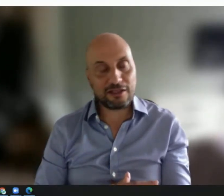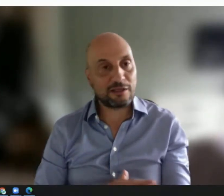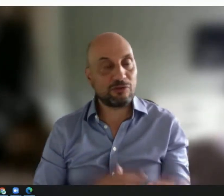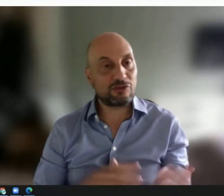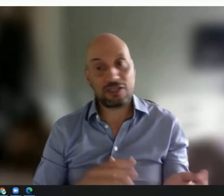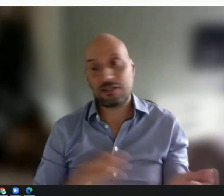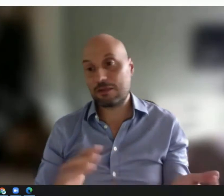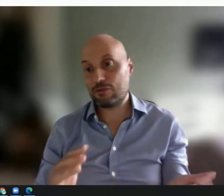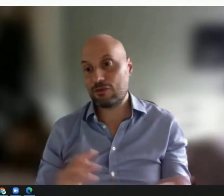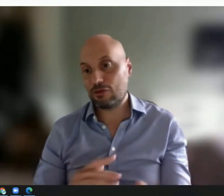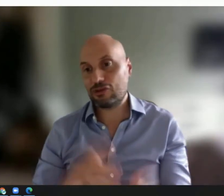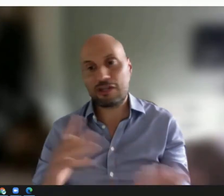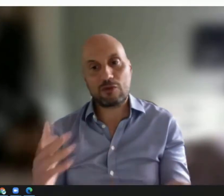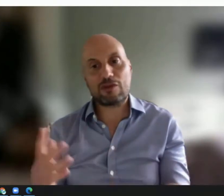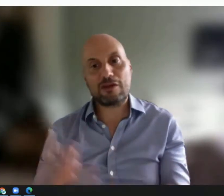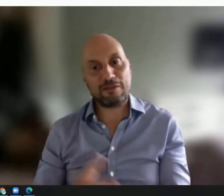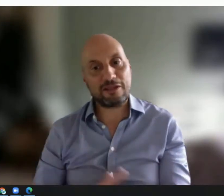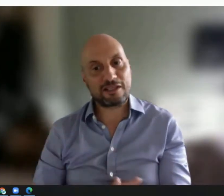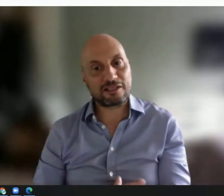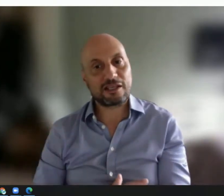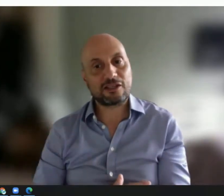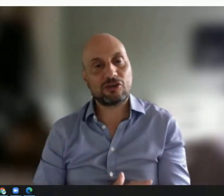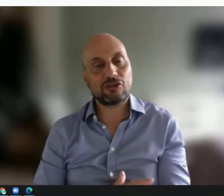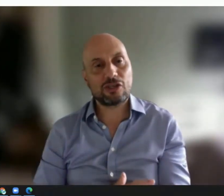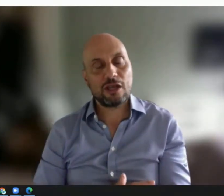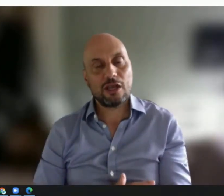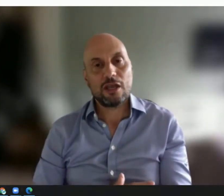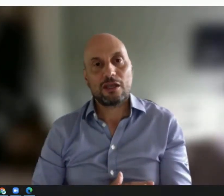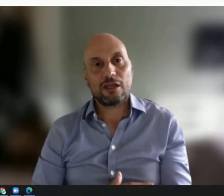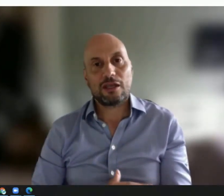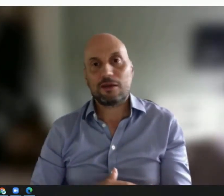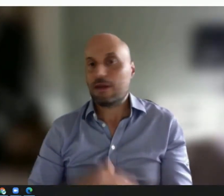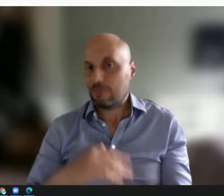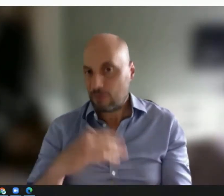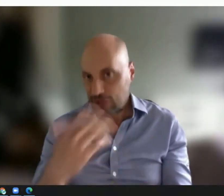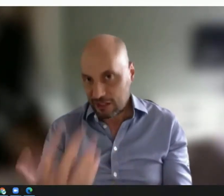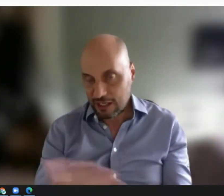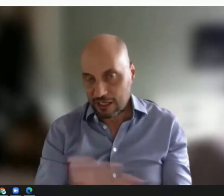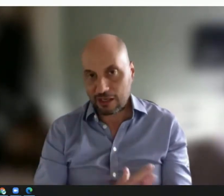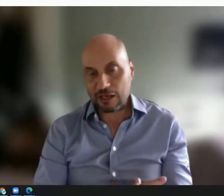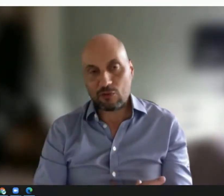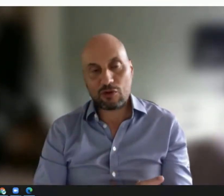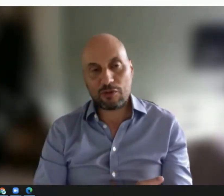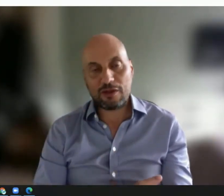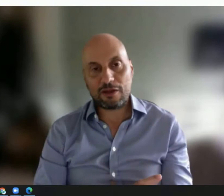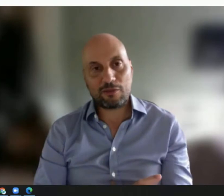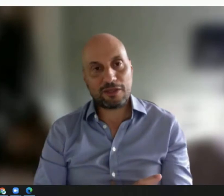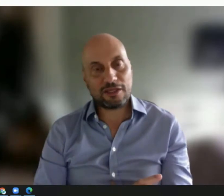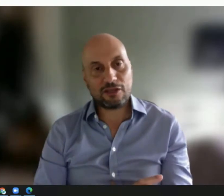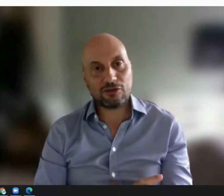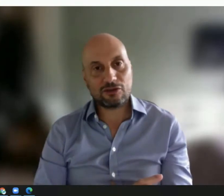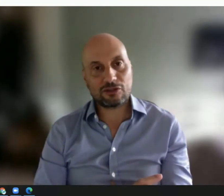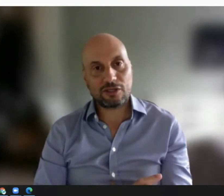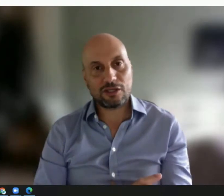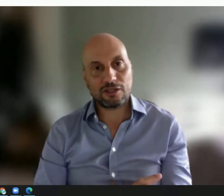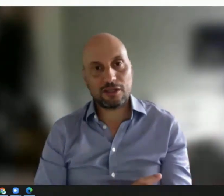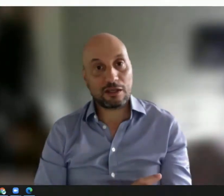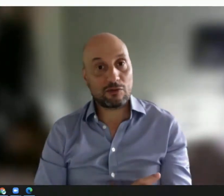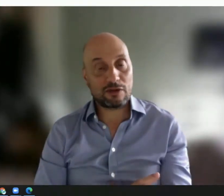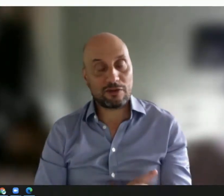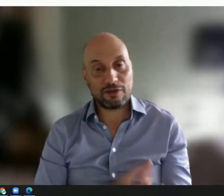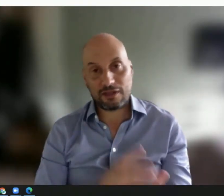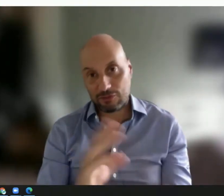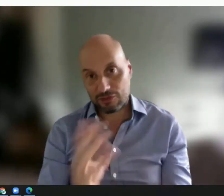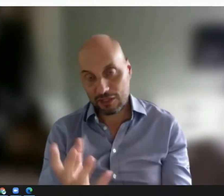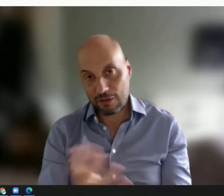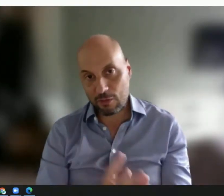de 3.7, 3.8 y en algunas milimétricas. Así que Josh, me gustaría que en algunos breves comentarios, en algunas